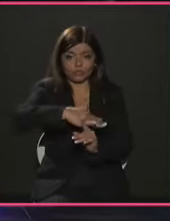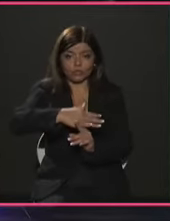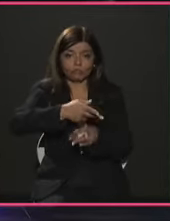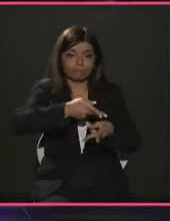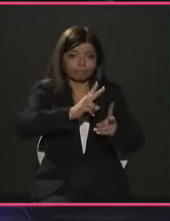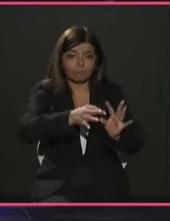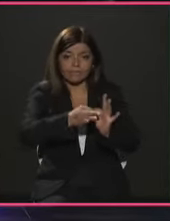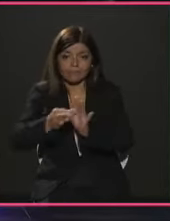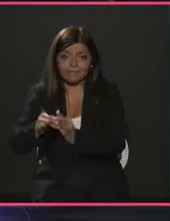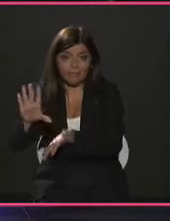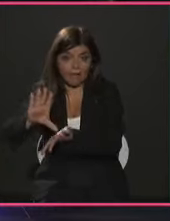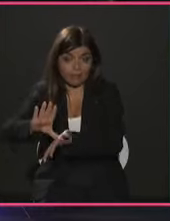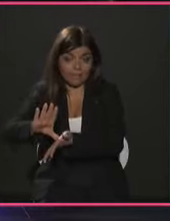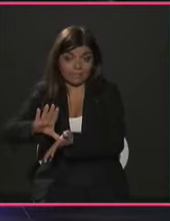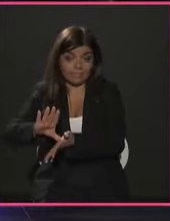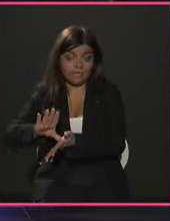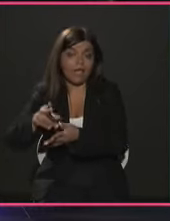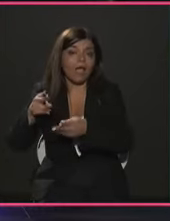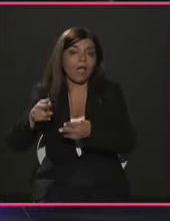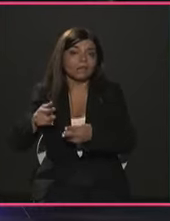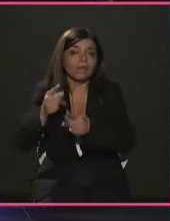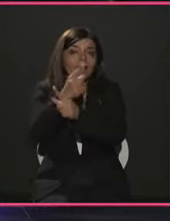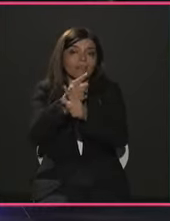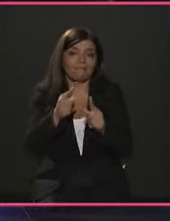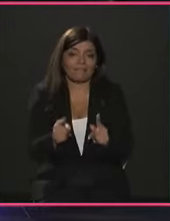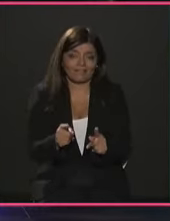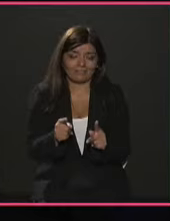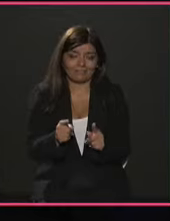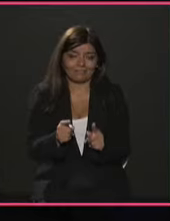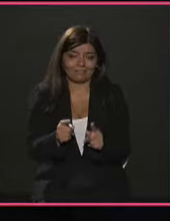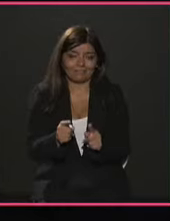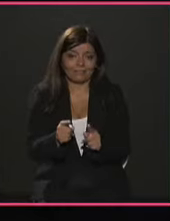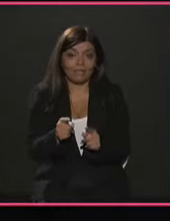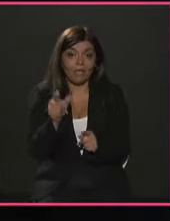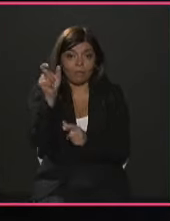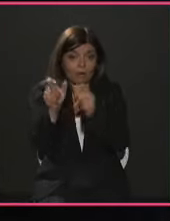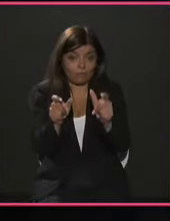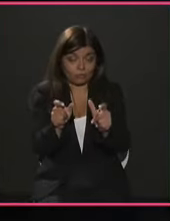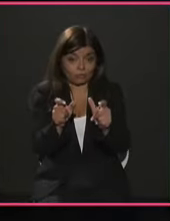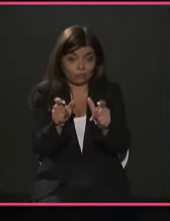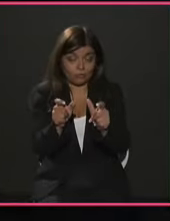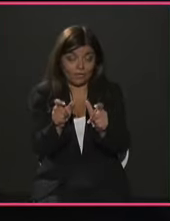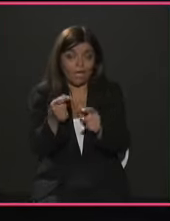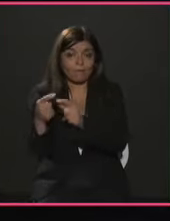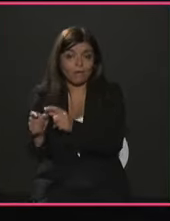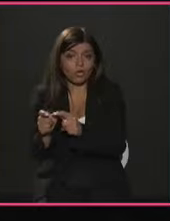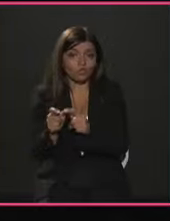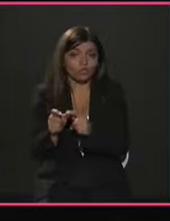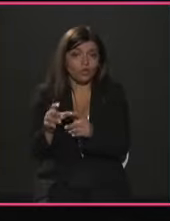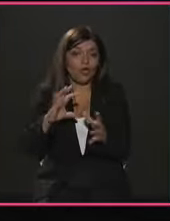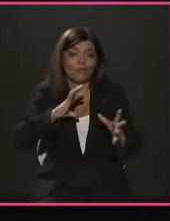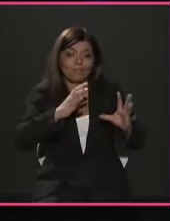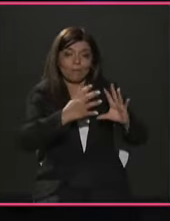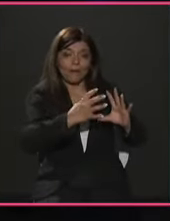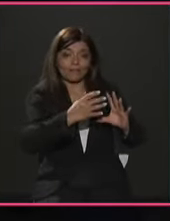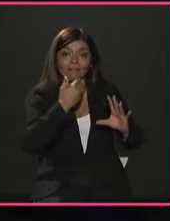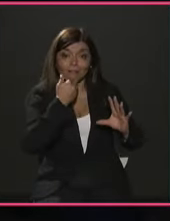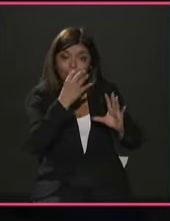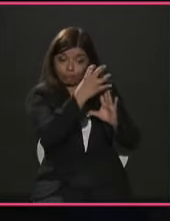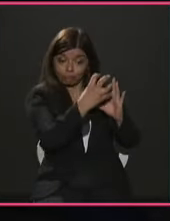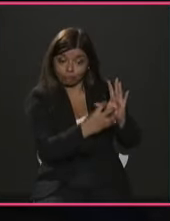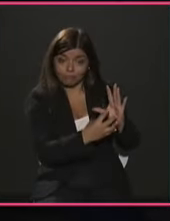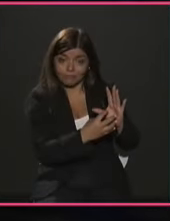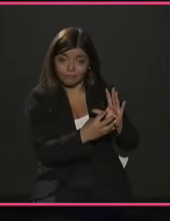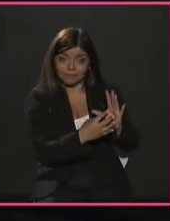permiten a ese país hacer una diferencia para su gente y para el resto del planeta